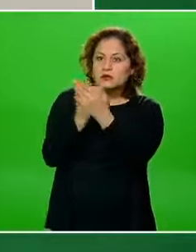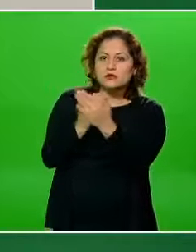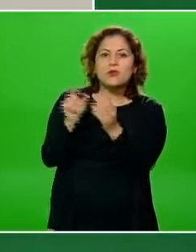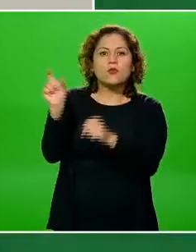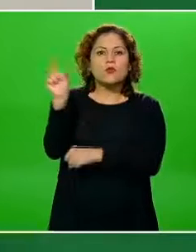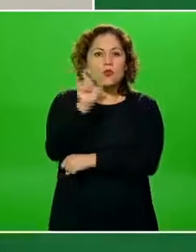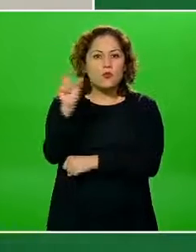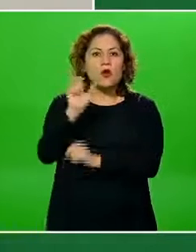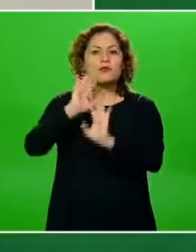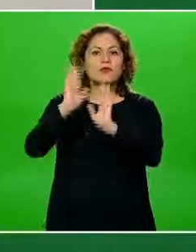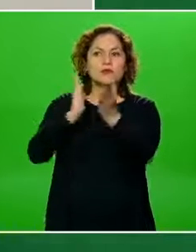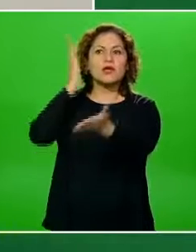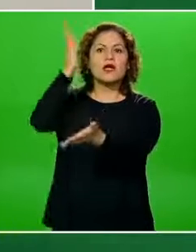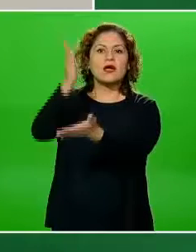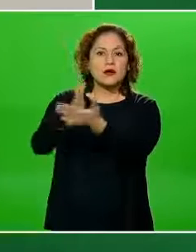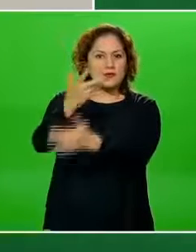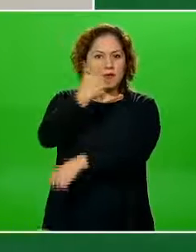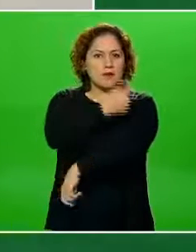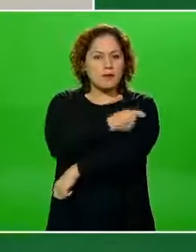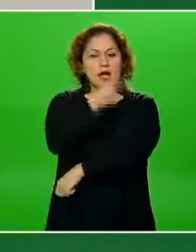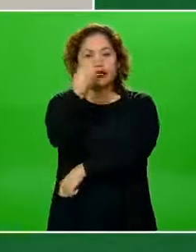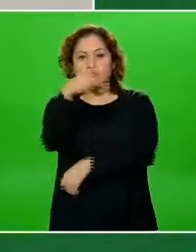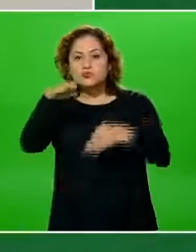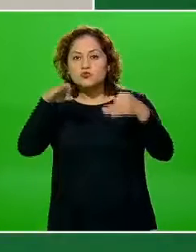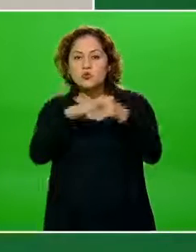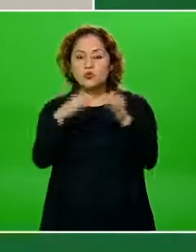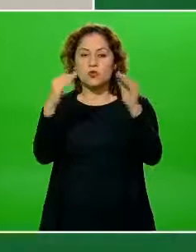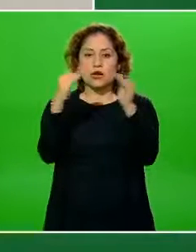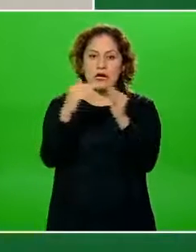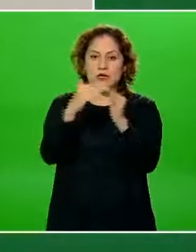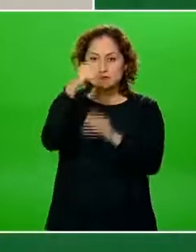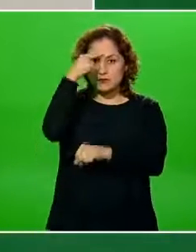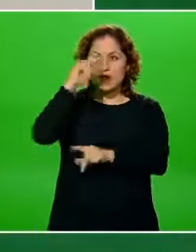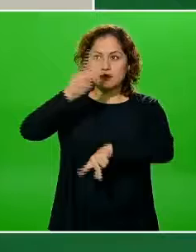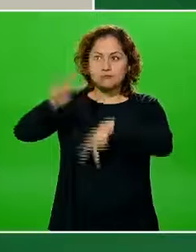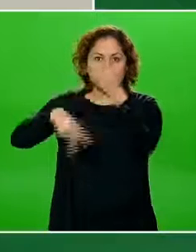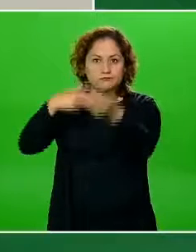punto de vacunación específico en su municipio para que pueda acudir